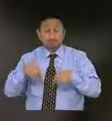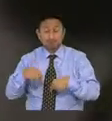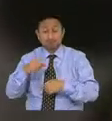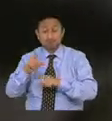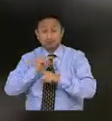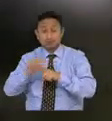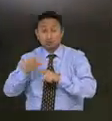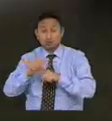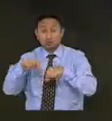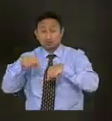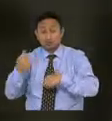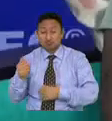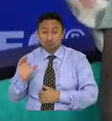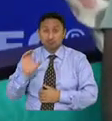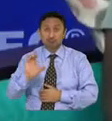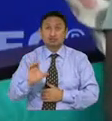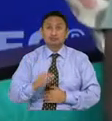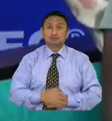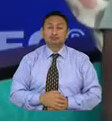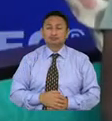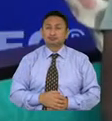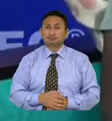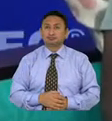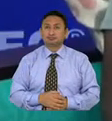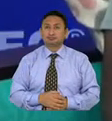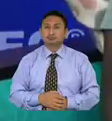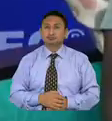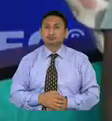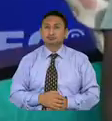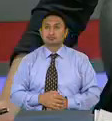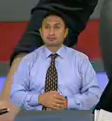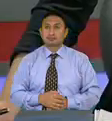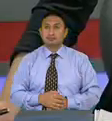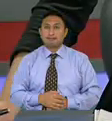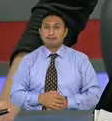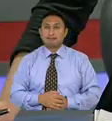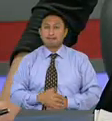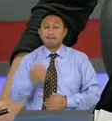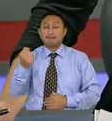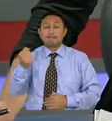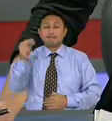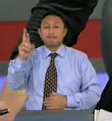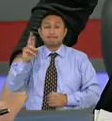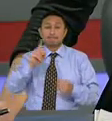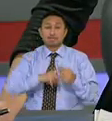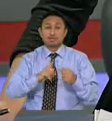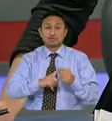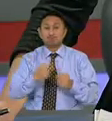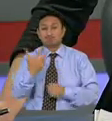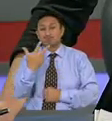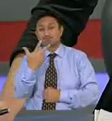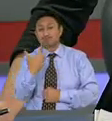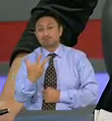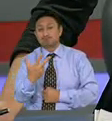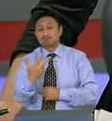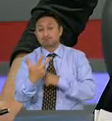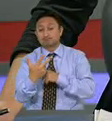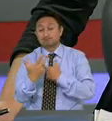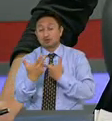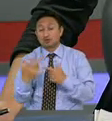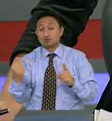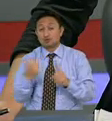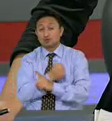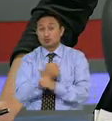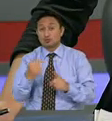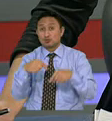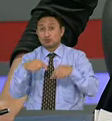créditos e inversiones. Informó Javier Rosero. En el sur de Quito, 3 sujetos protagonizaron un violento asalto